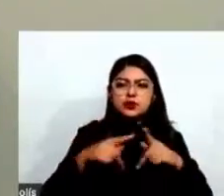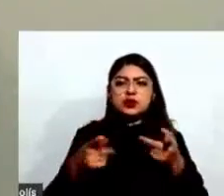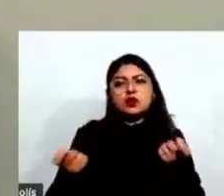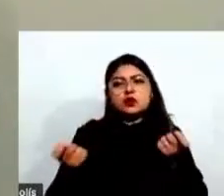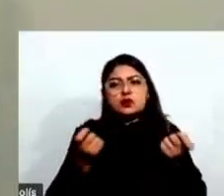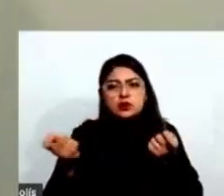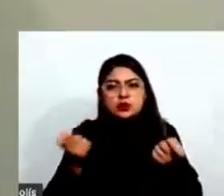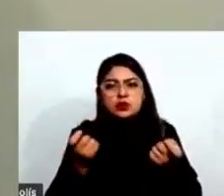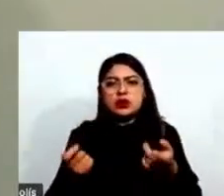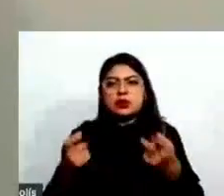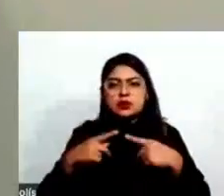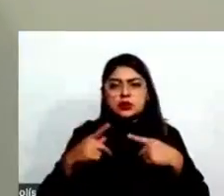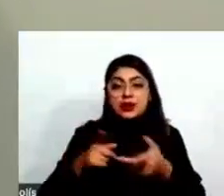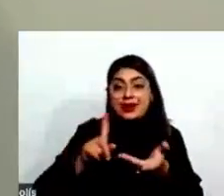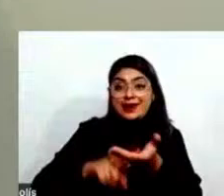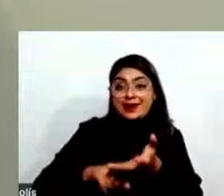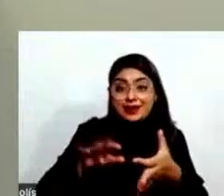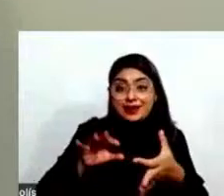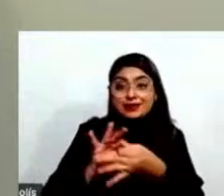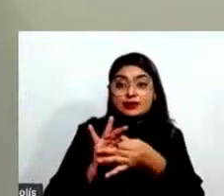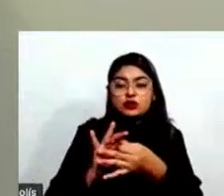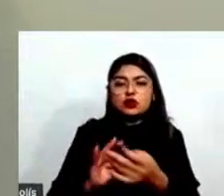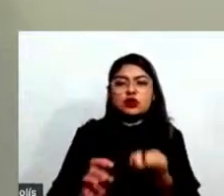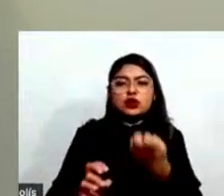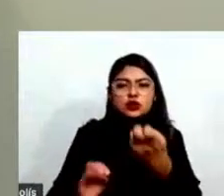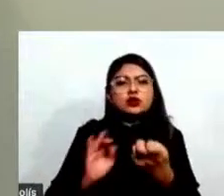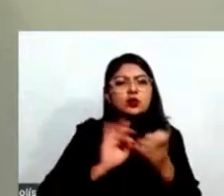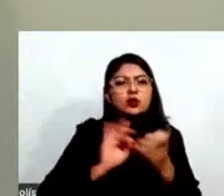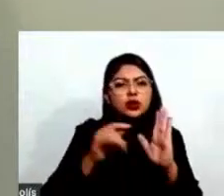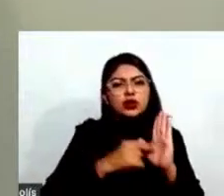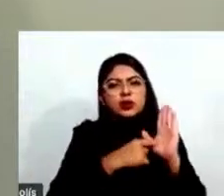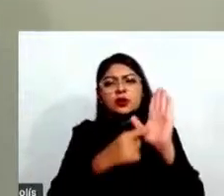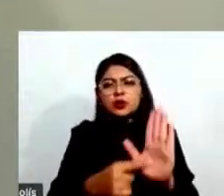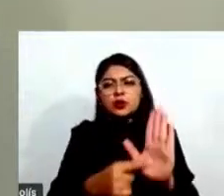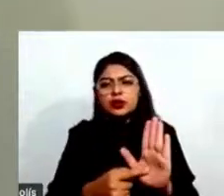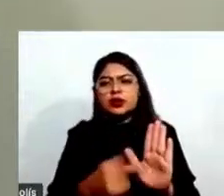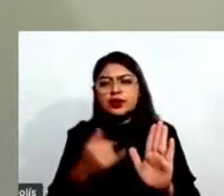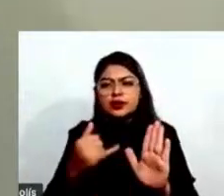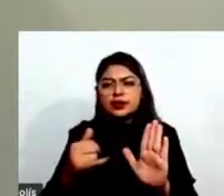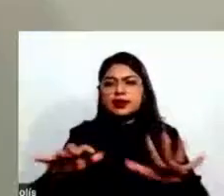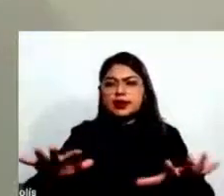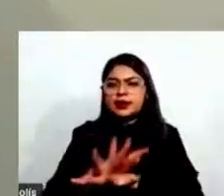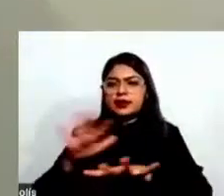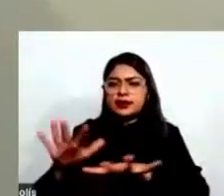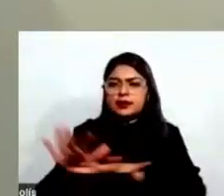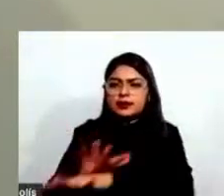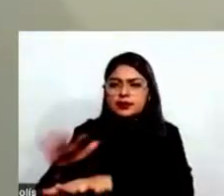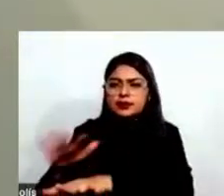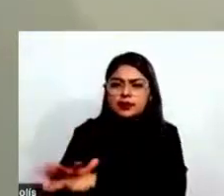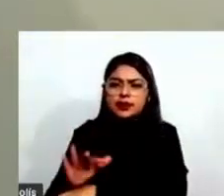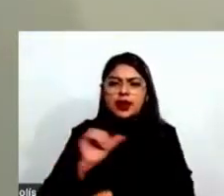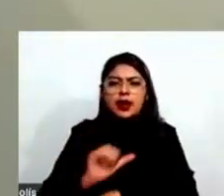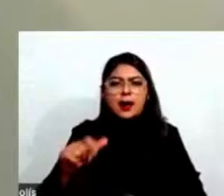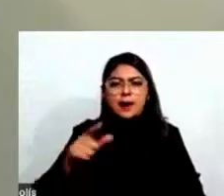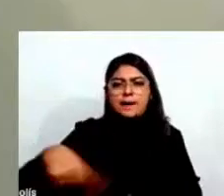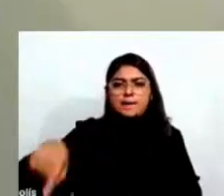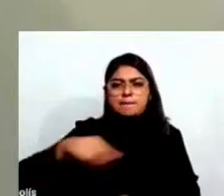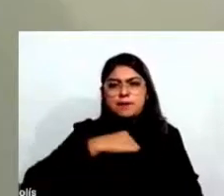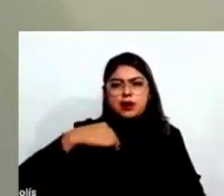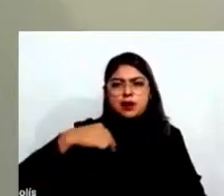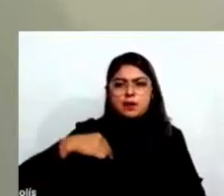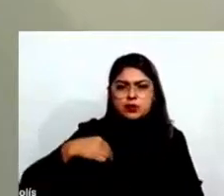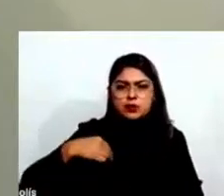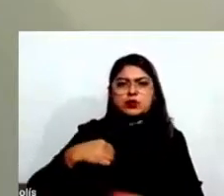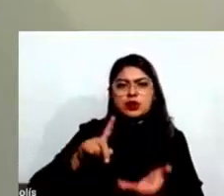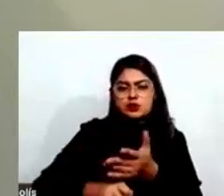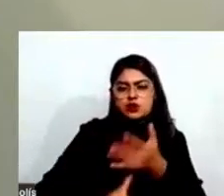la posibilidad de remover y de renovar a los integrantes de la judicatura de su puesto una vez que